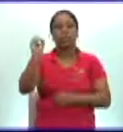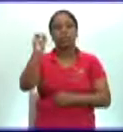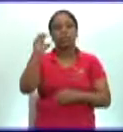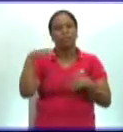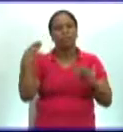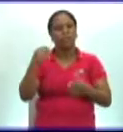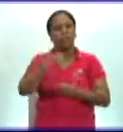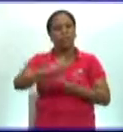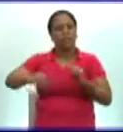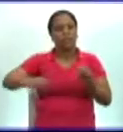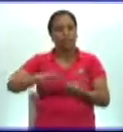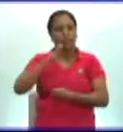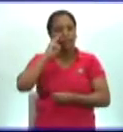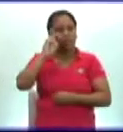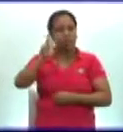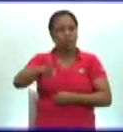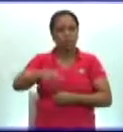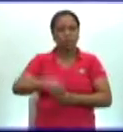Observen.